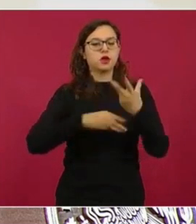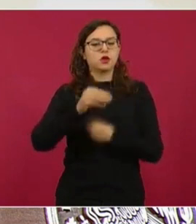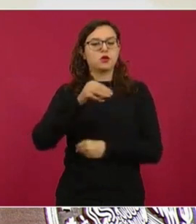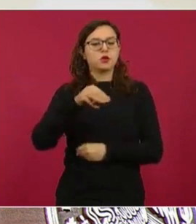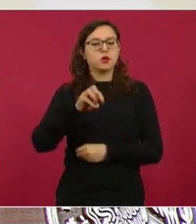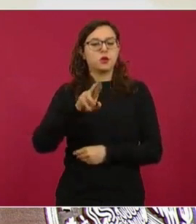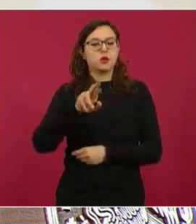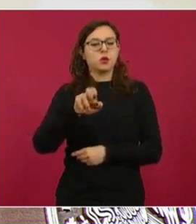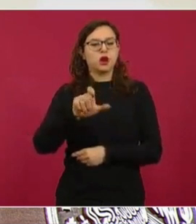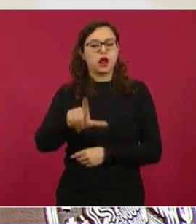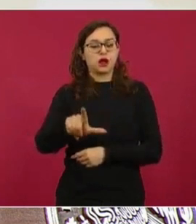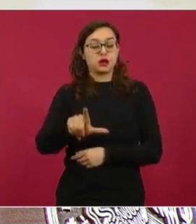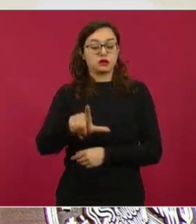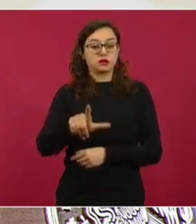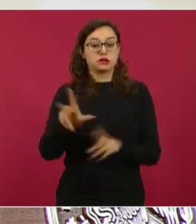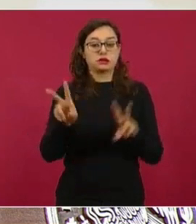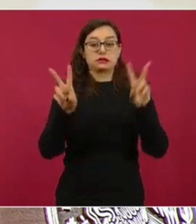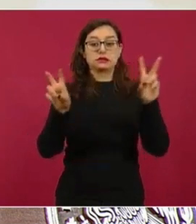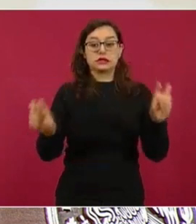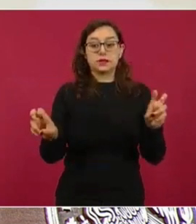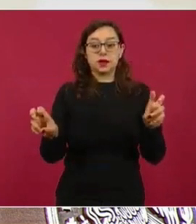sobre la desigualdad en México.